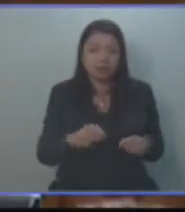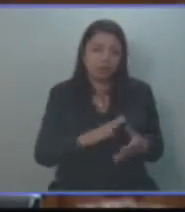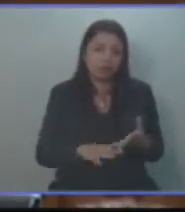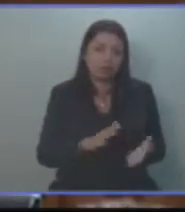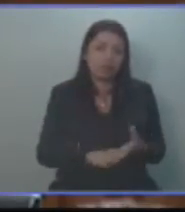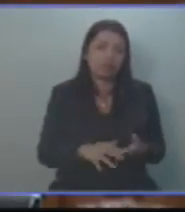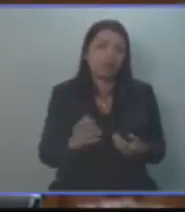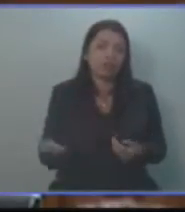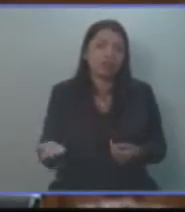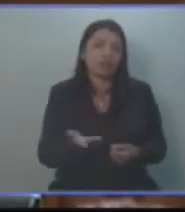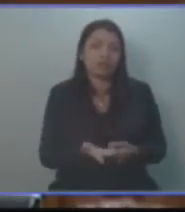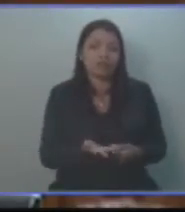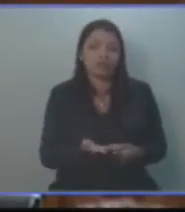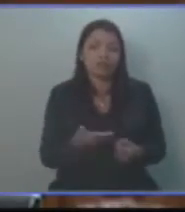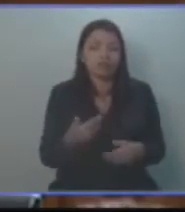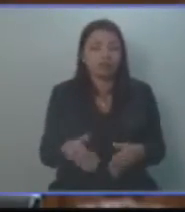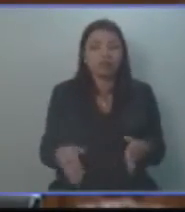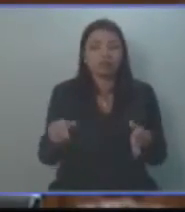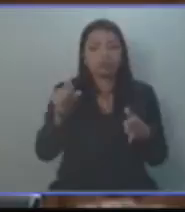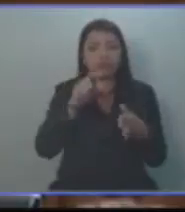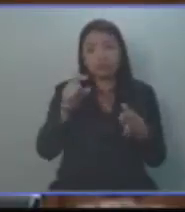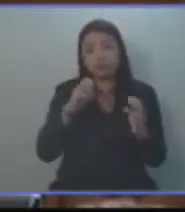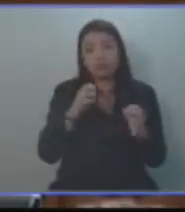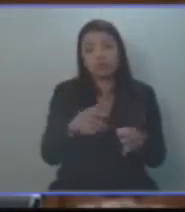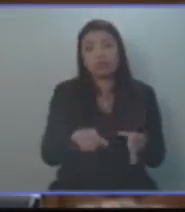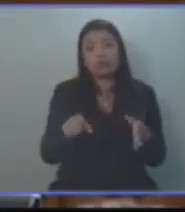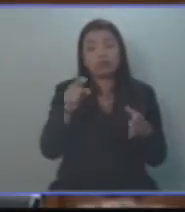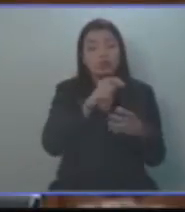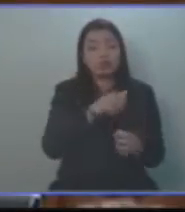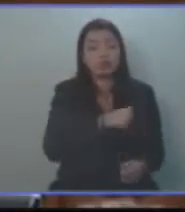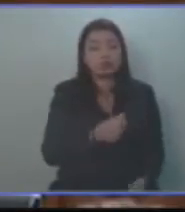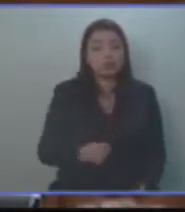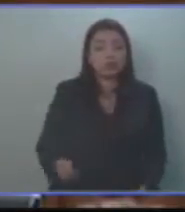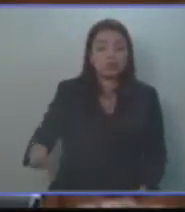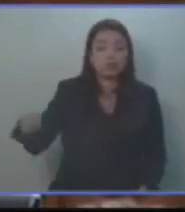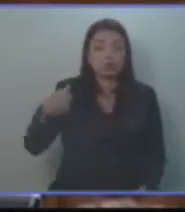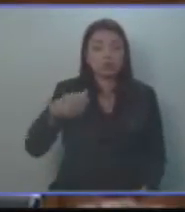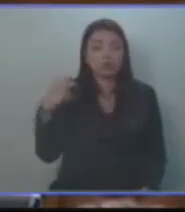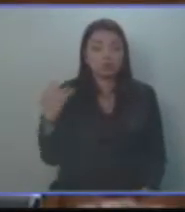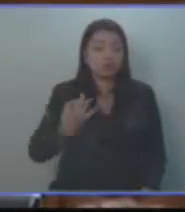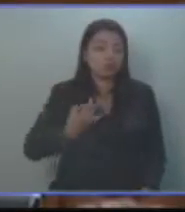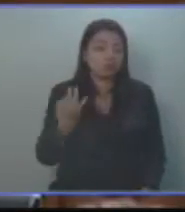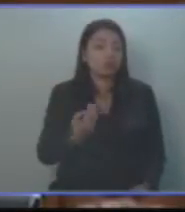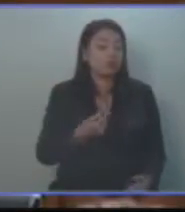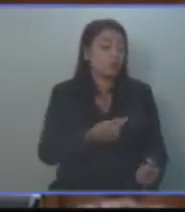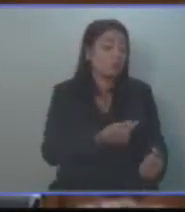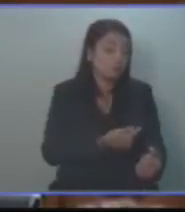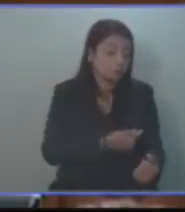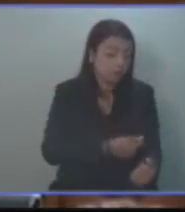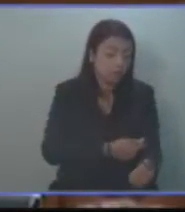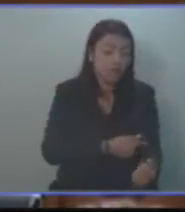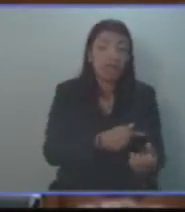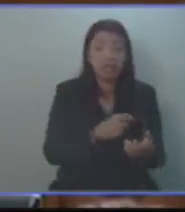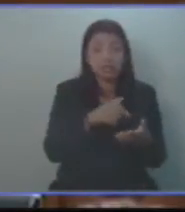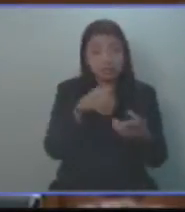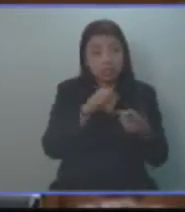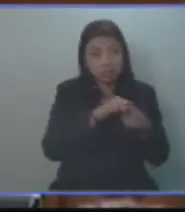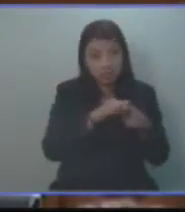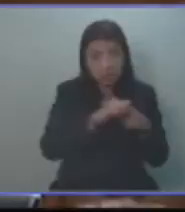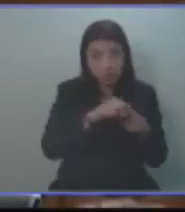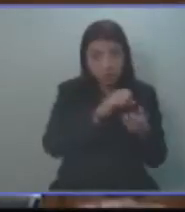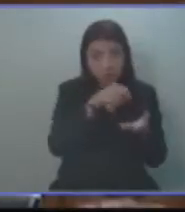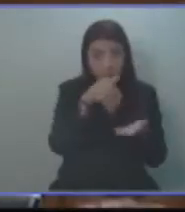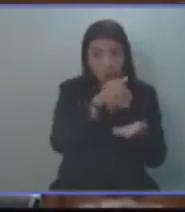pagadas, si así lo decide la institución o autoridad superior que lo requiera del hospital escuela. Si no